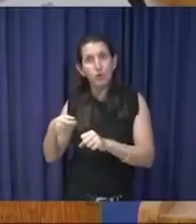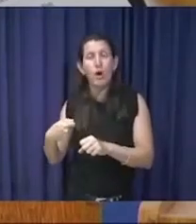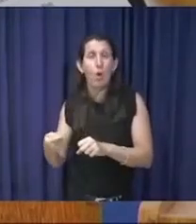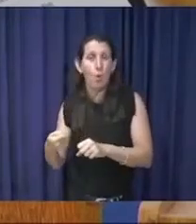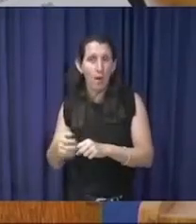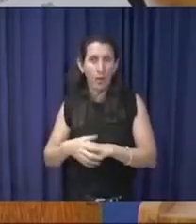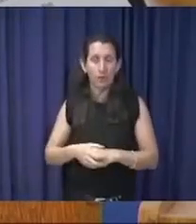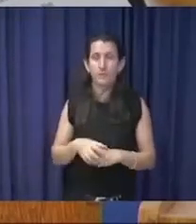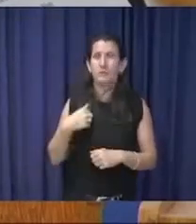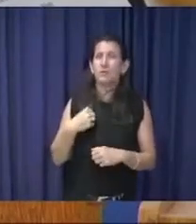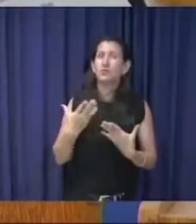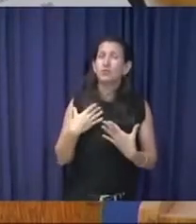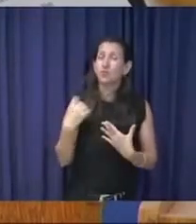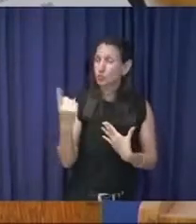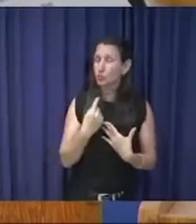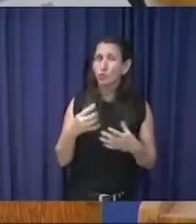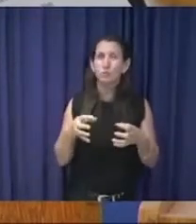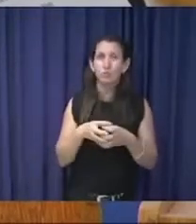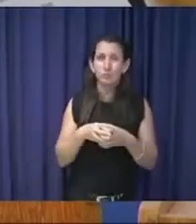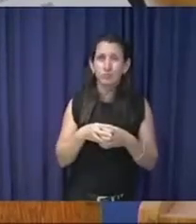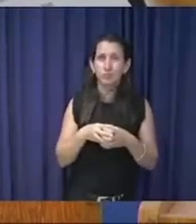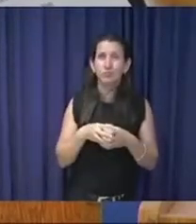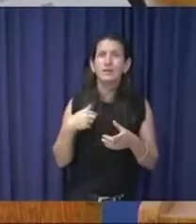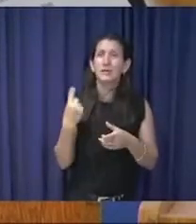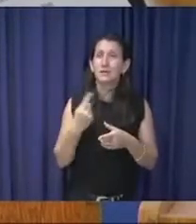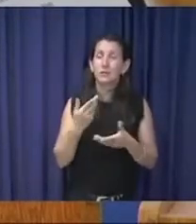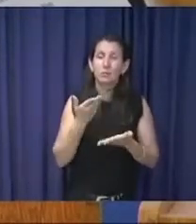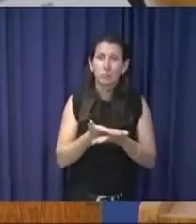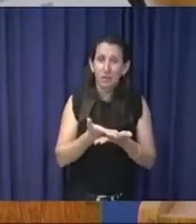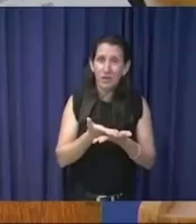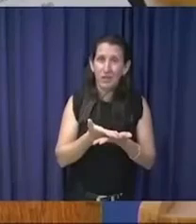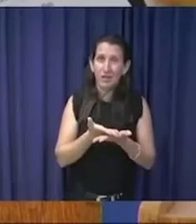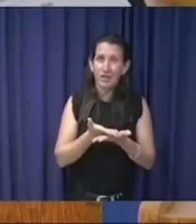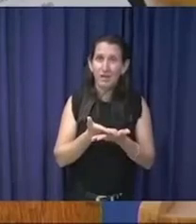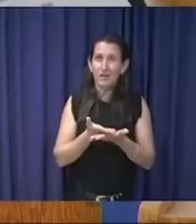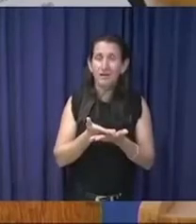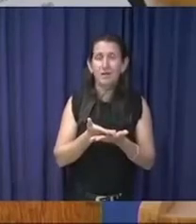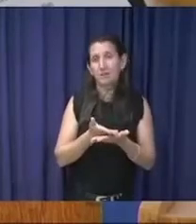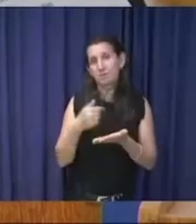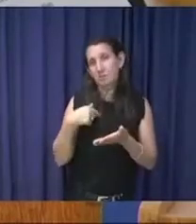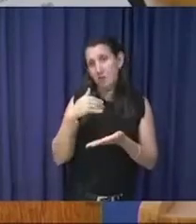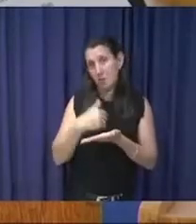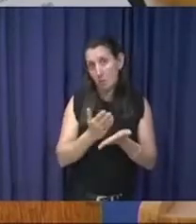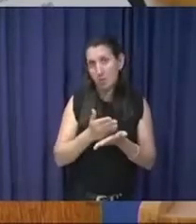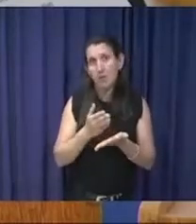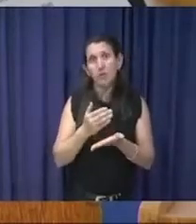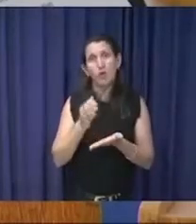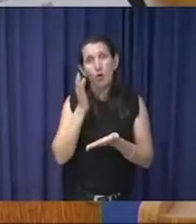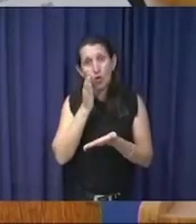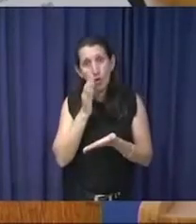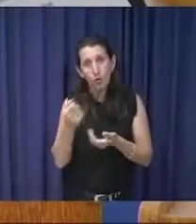bloque humildemente queremos conminar a los legisladores, sobre todo a los que tenemos en el departamento de Colón, que ya adelantaron su